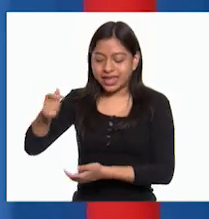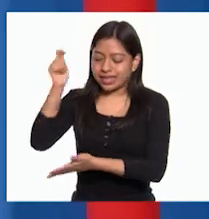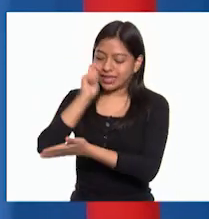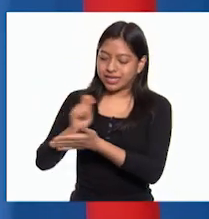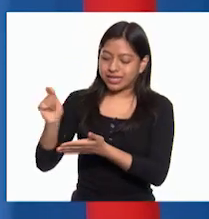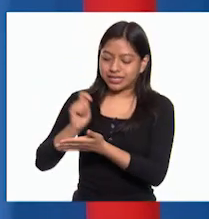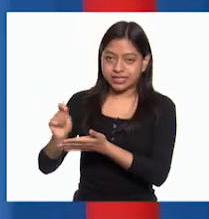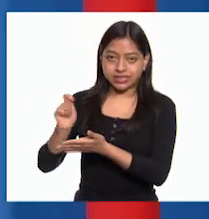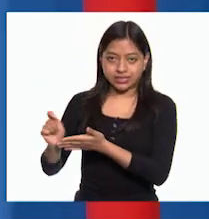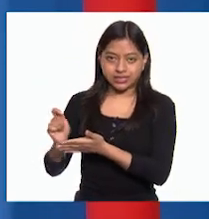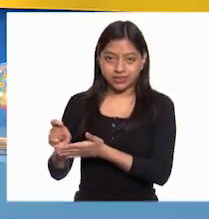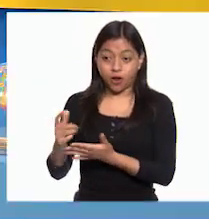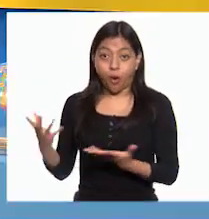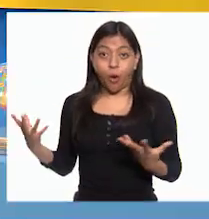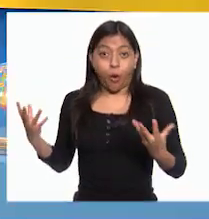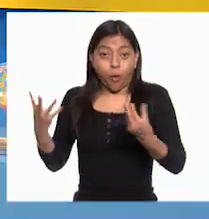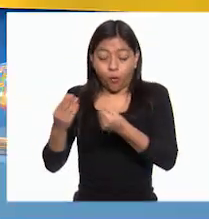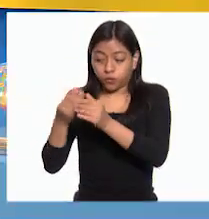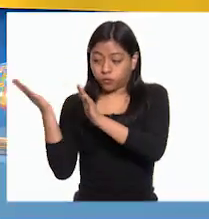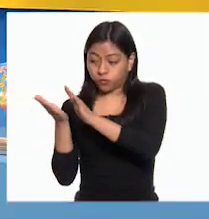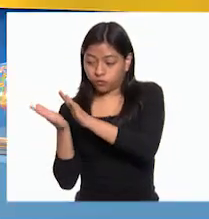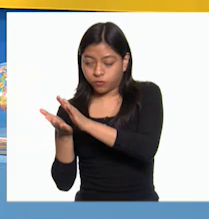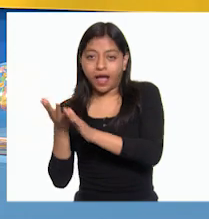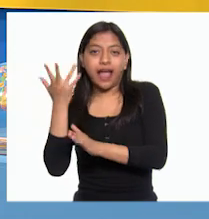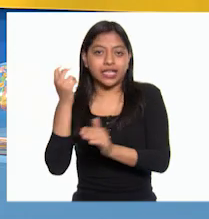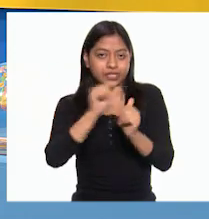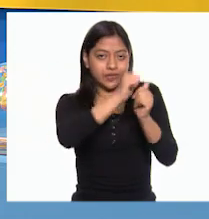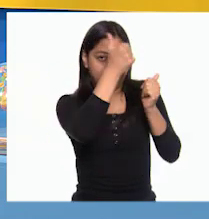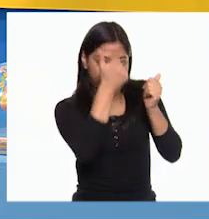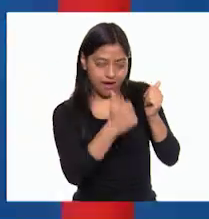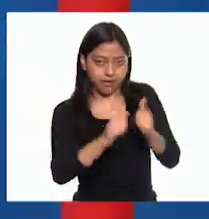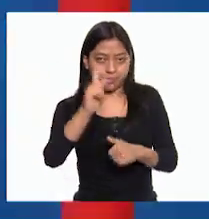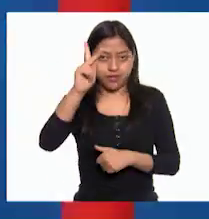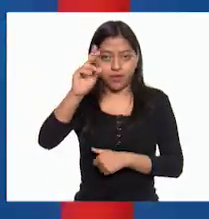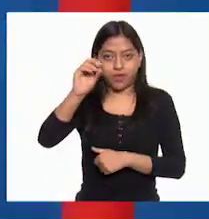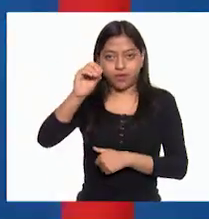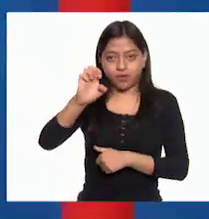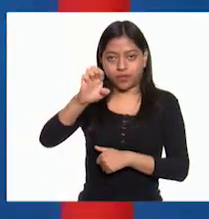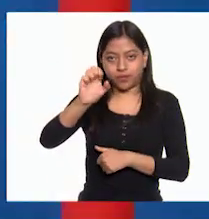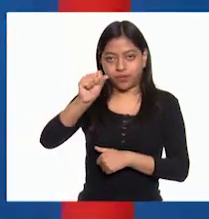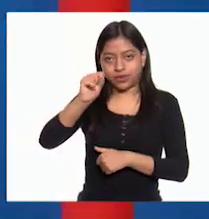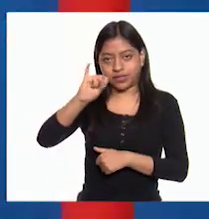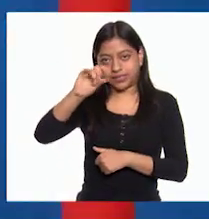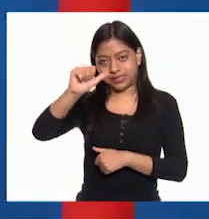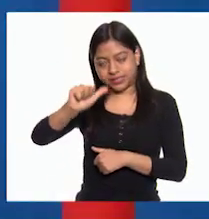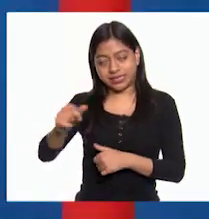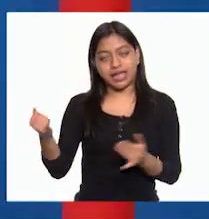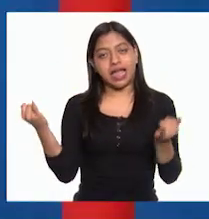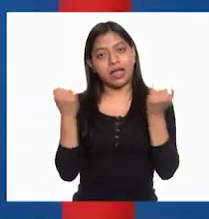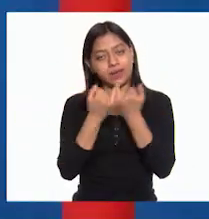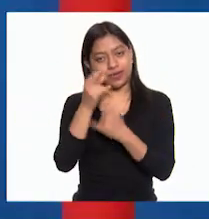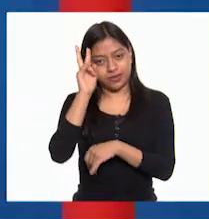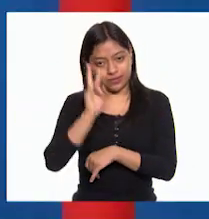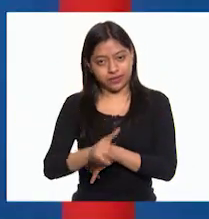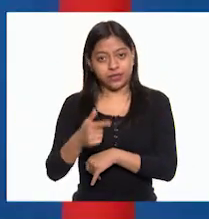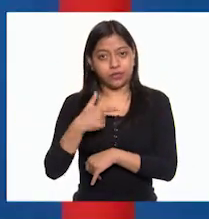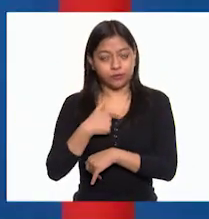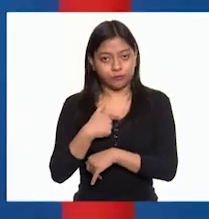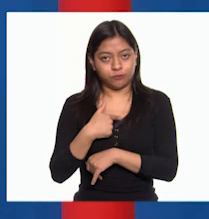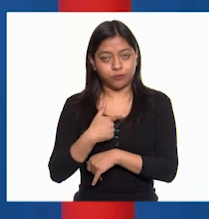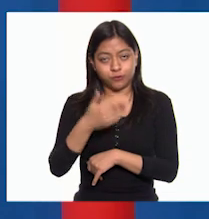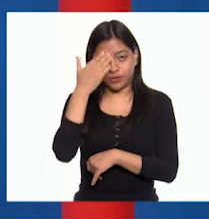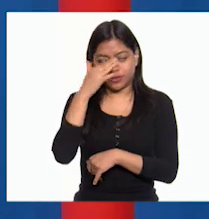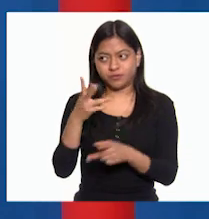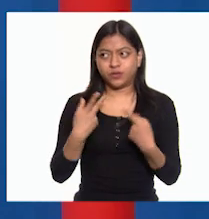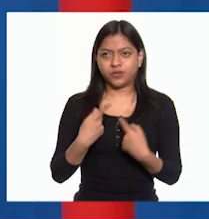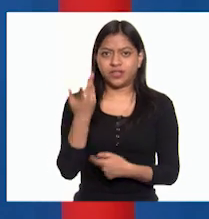poesía, ¿no es cierto? Así es, María, muy bien. Aunque también, la verdad, Gaby, he escuchado